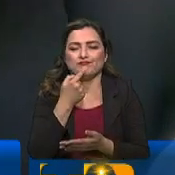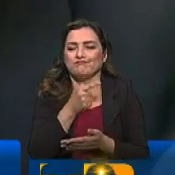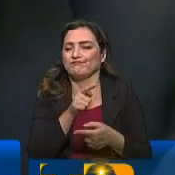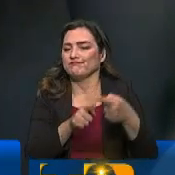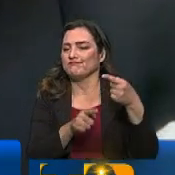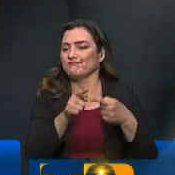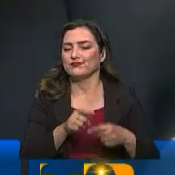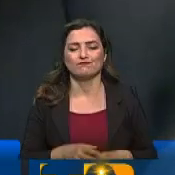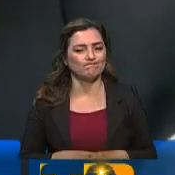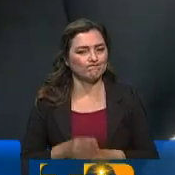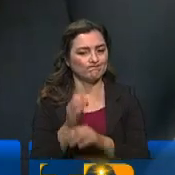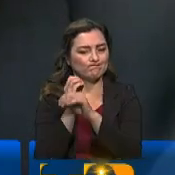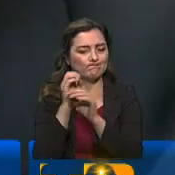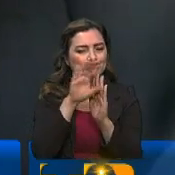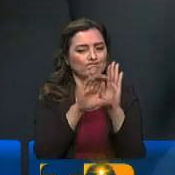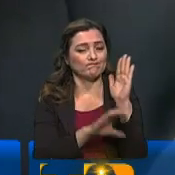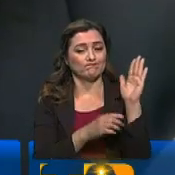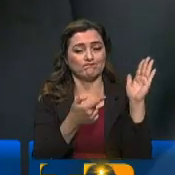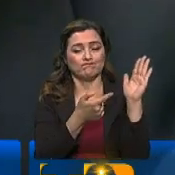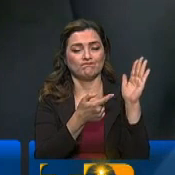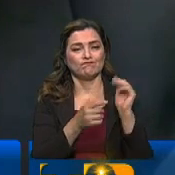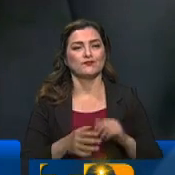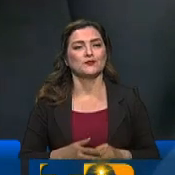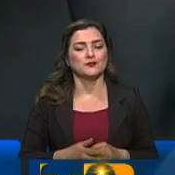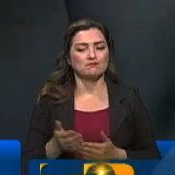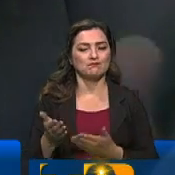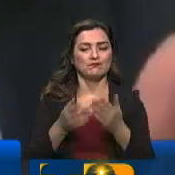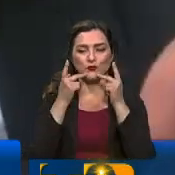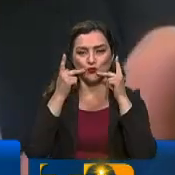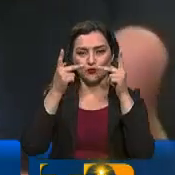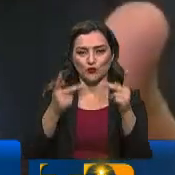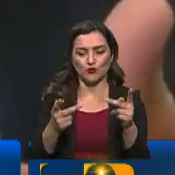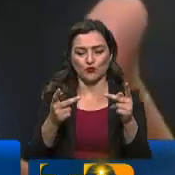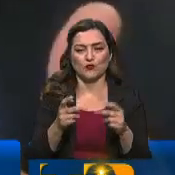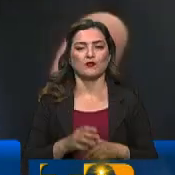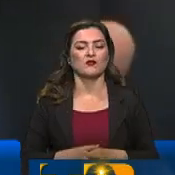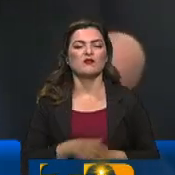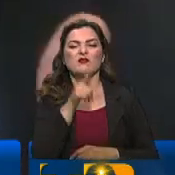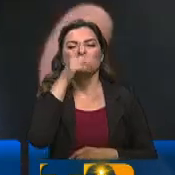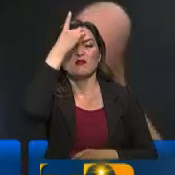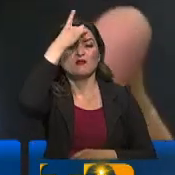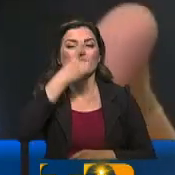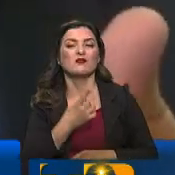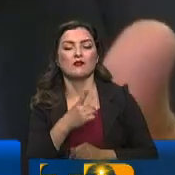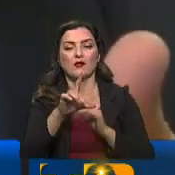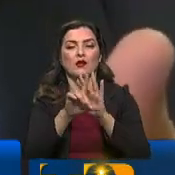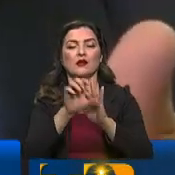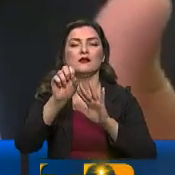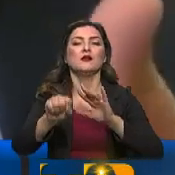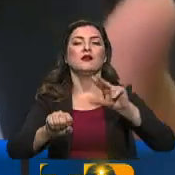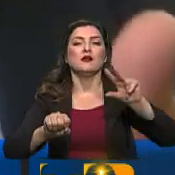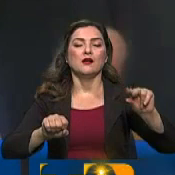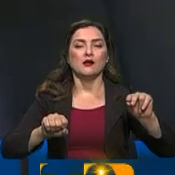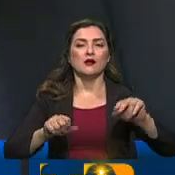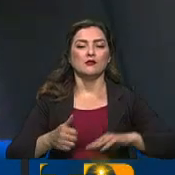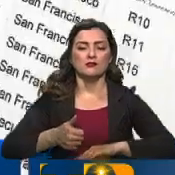a una obligación de carácter constitucional, la prestación del servicio público. Quien tiene la última palabra para determinar la legalidad o no es